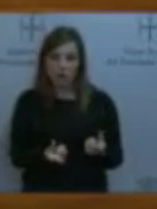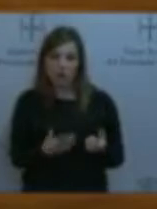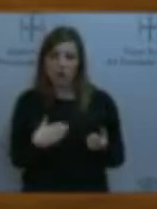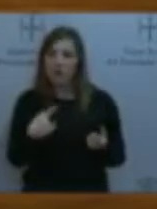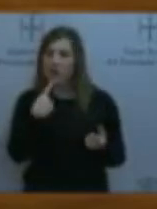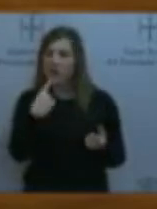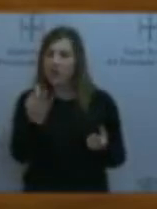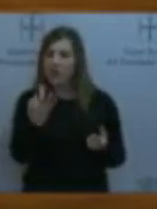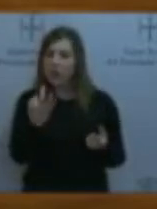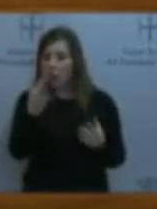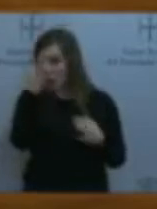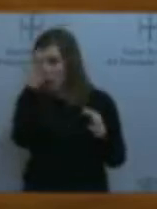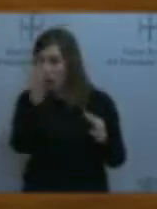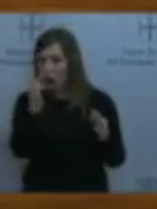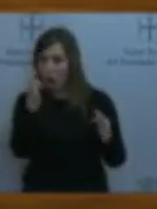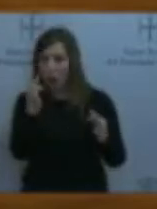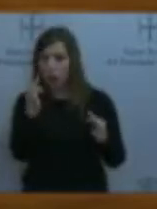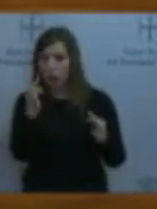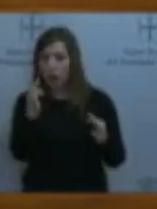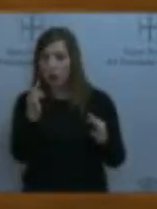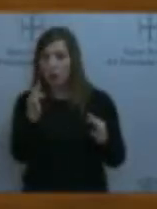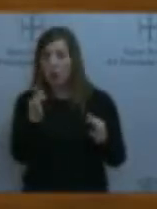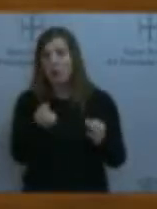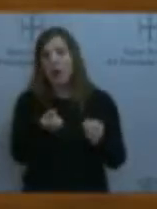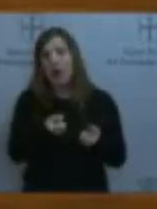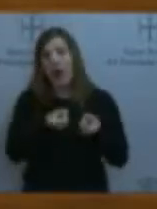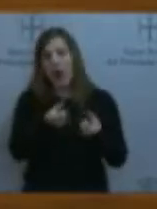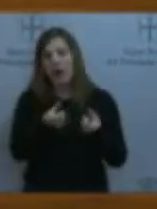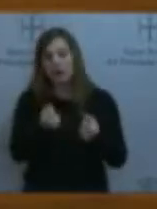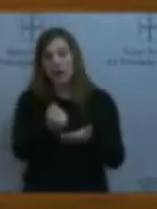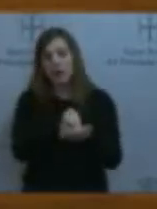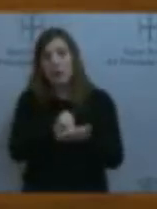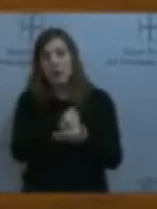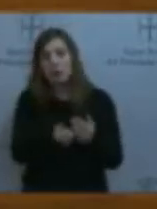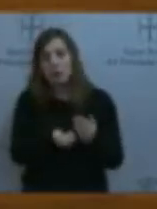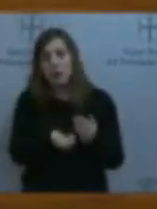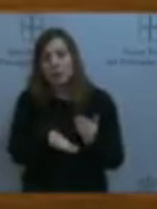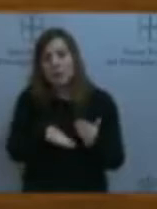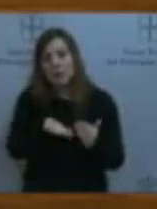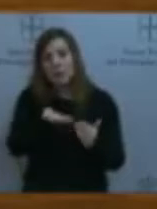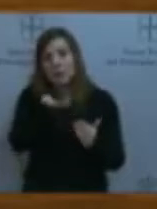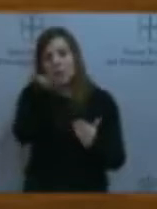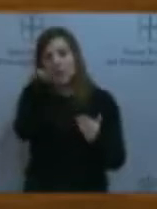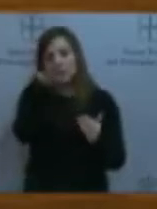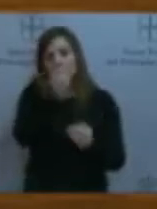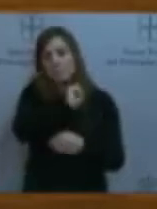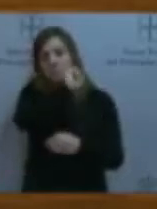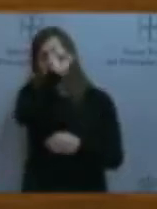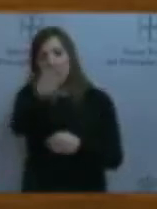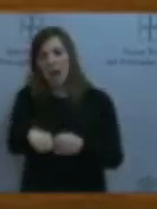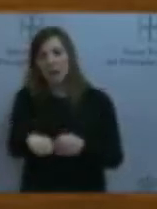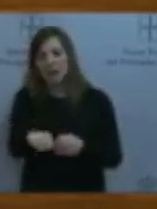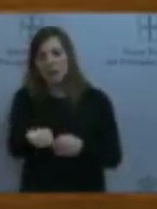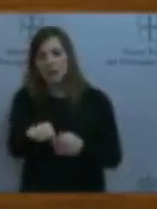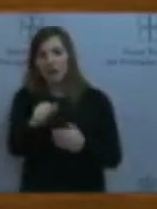se revierte la lógica en la que se aumenta el gasto farmacológico, el gasto farmacéutico, muy por encima de